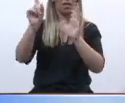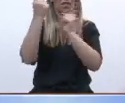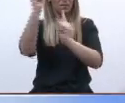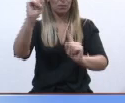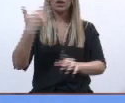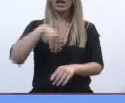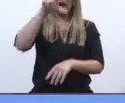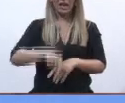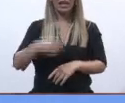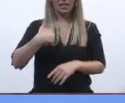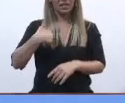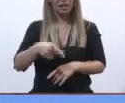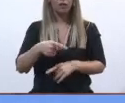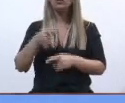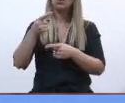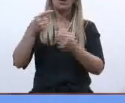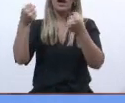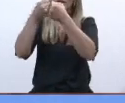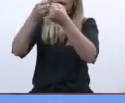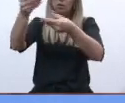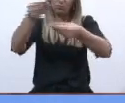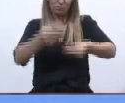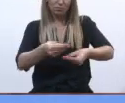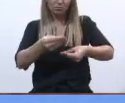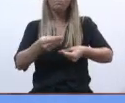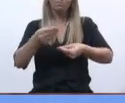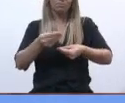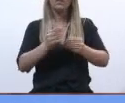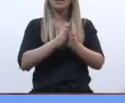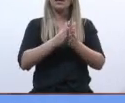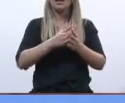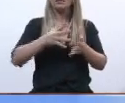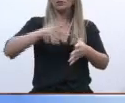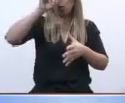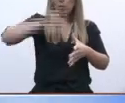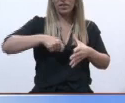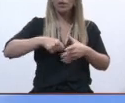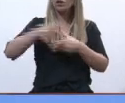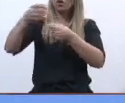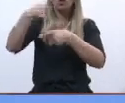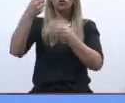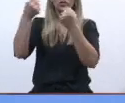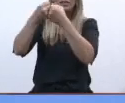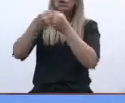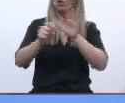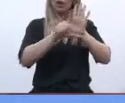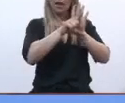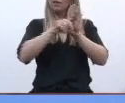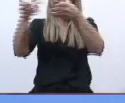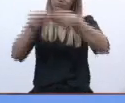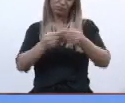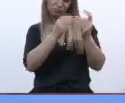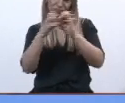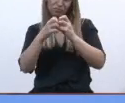Estado argentino, cuando recibe, hace ingresar a su ámbito jurídico un tratado internacional por ley,